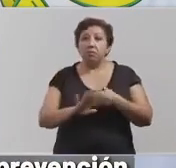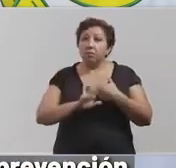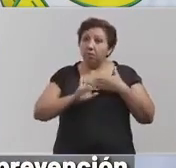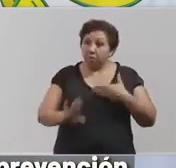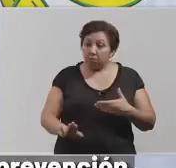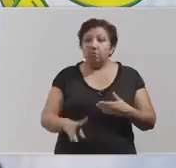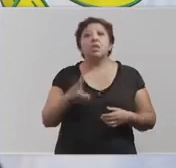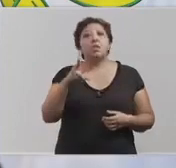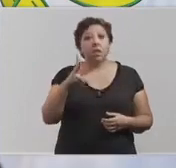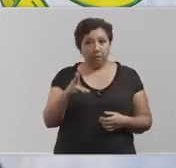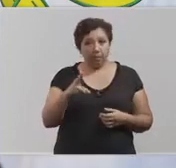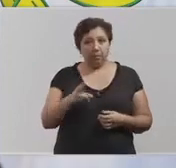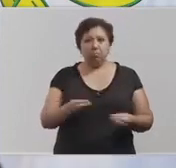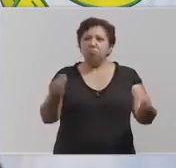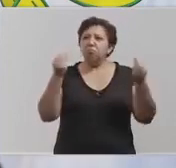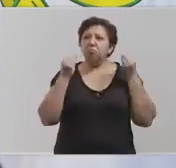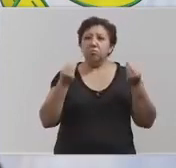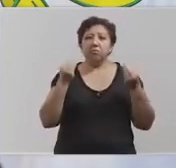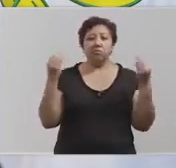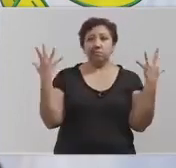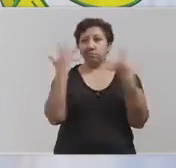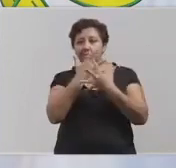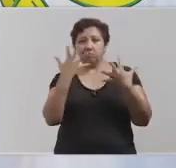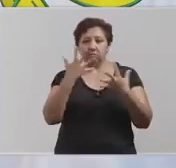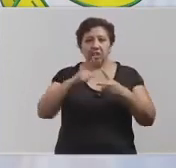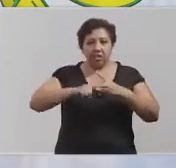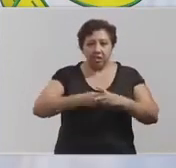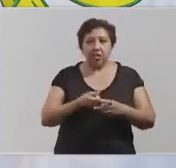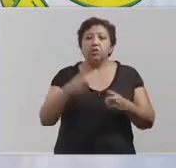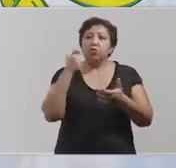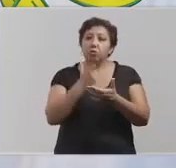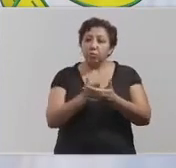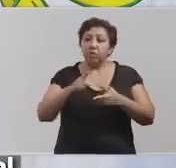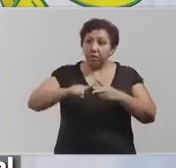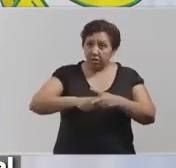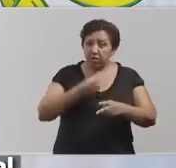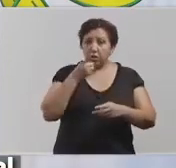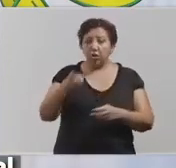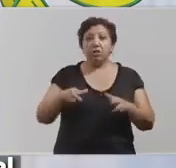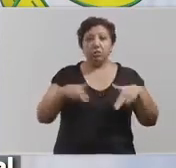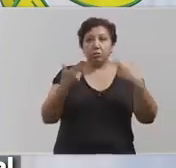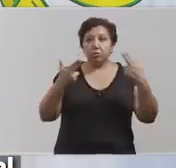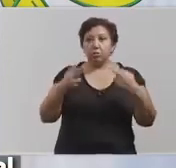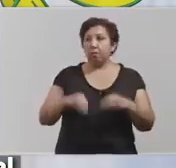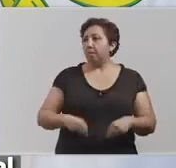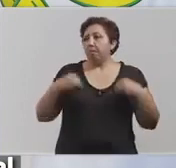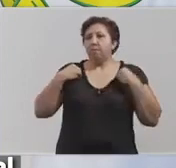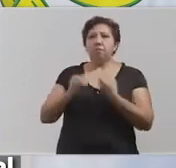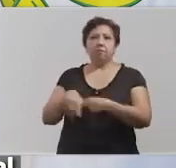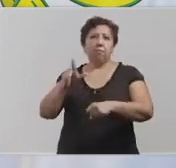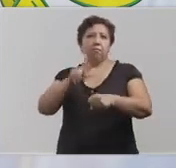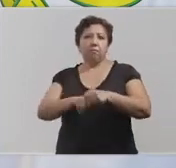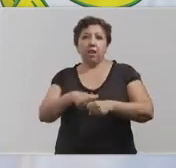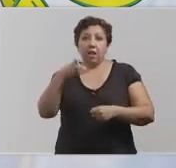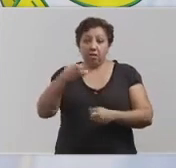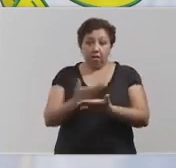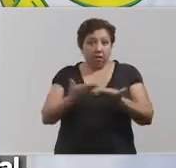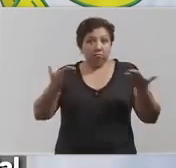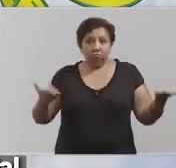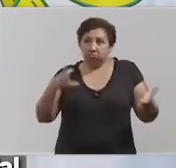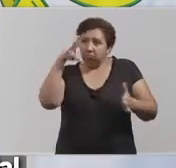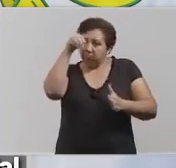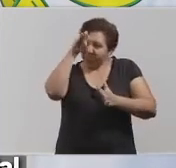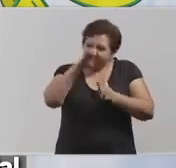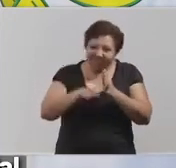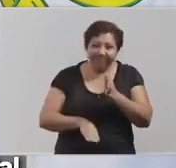higiene y prevención. También, muchos han confundido la reactivación económica con la reactivación de su vida social. Si en estos momentos